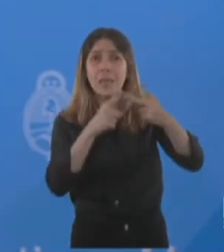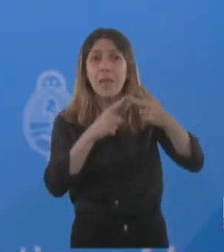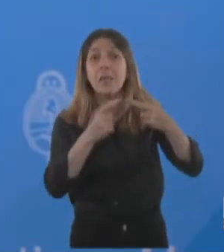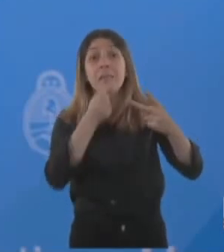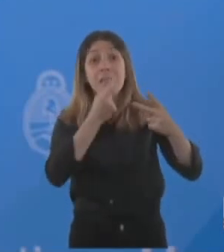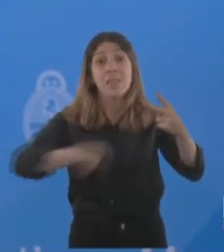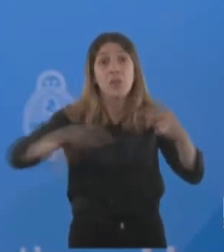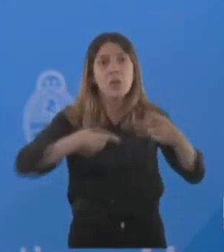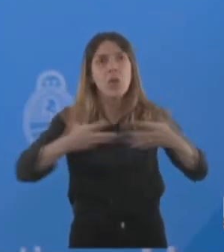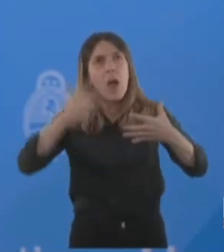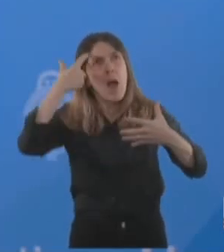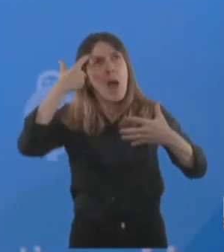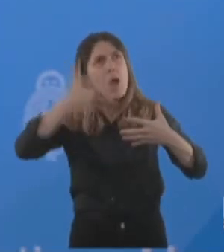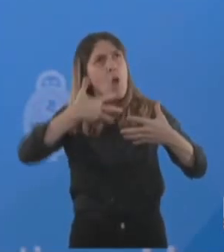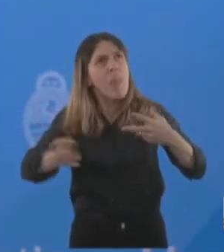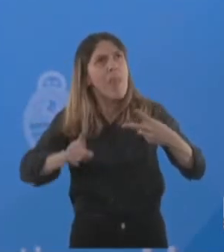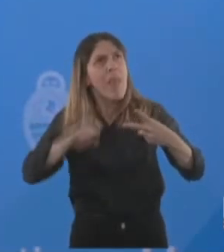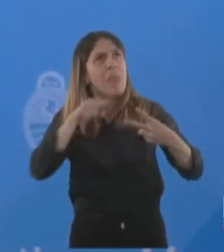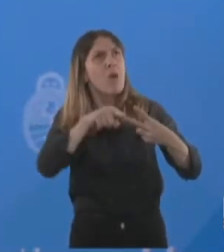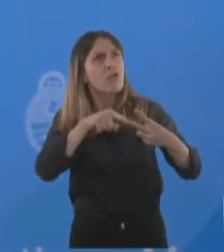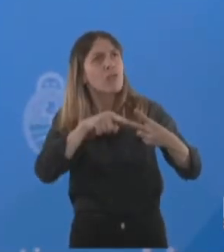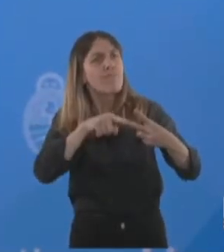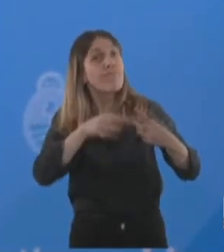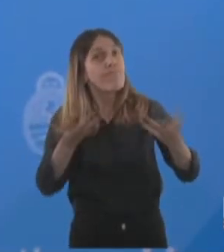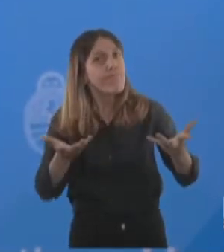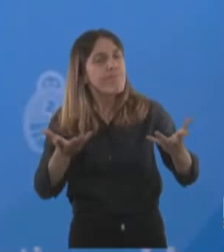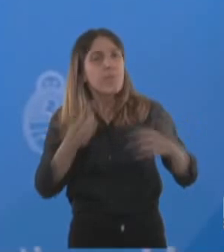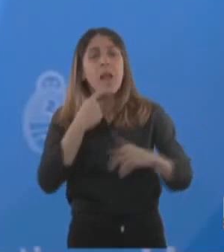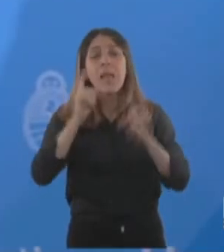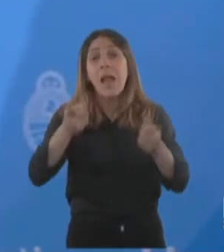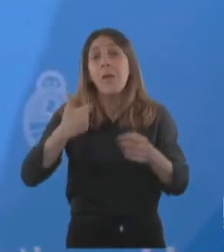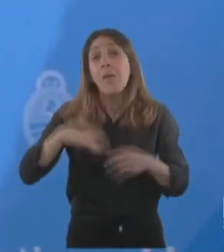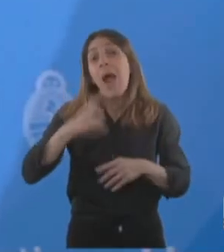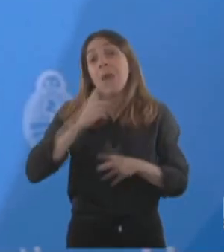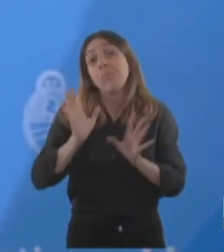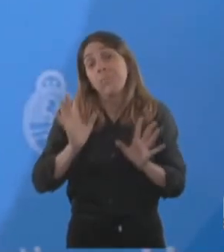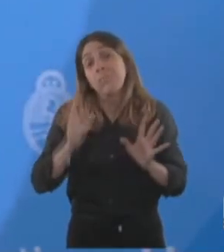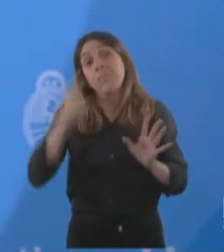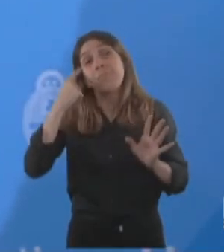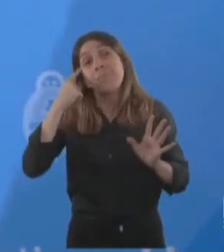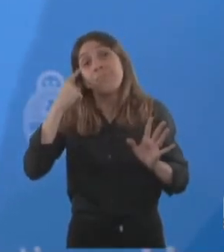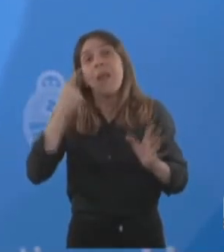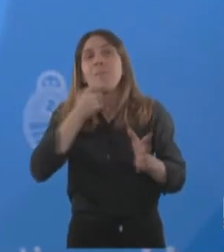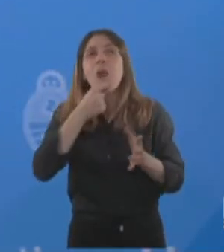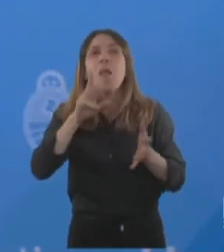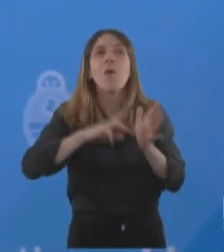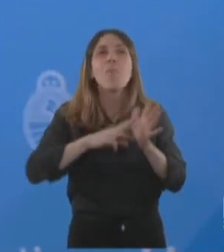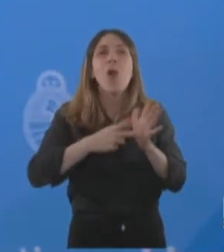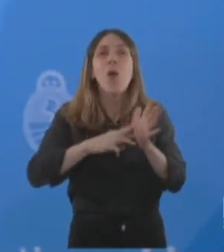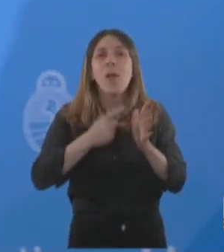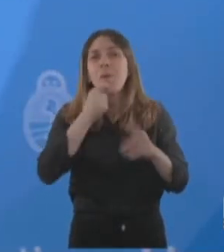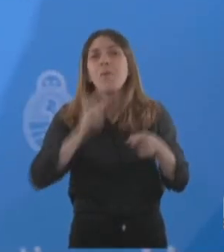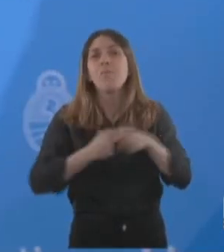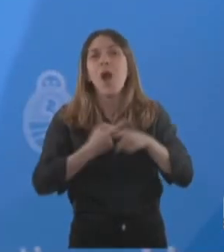no lo entendemos cabalmente, vamos a seguir pensando que el problema que tenemos como funcionarios